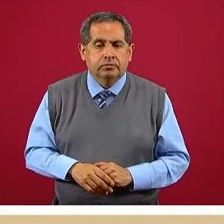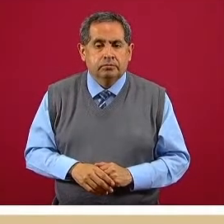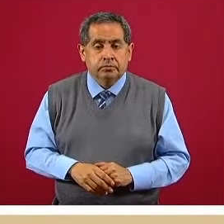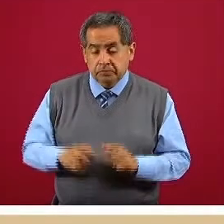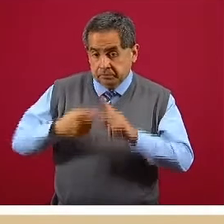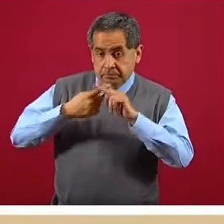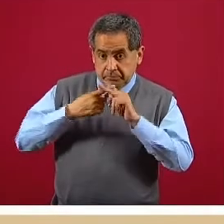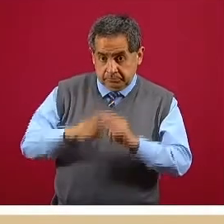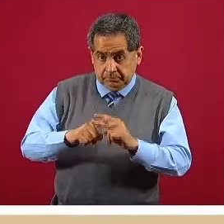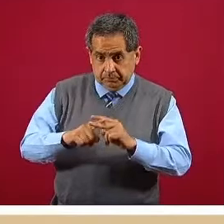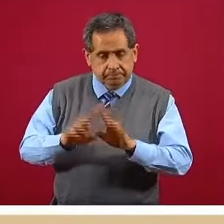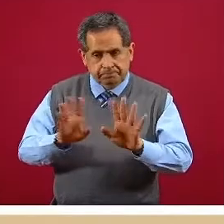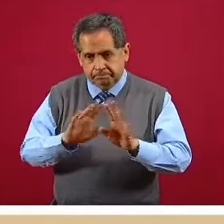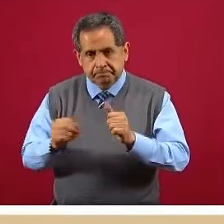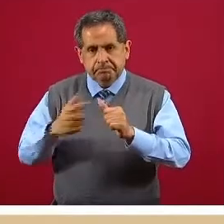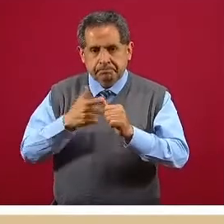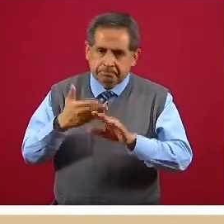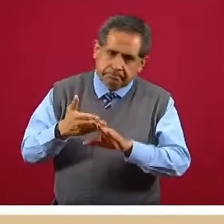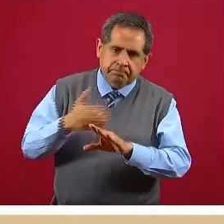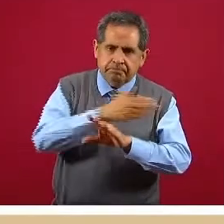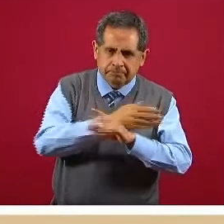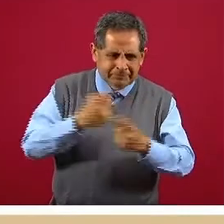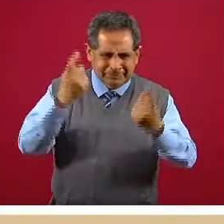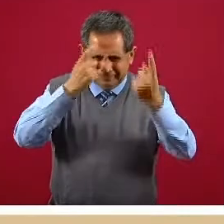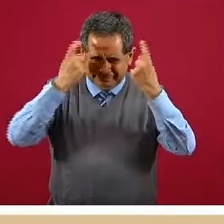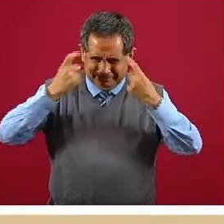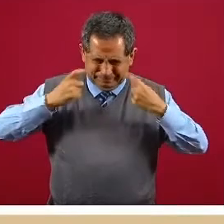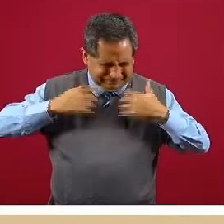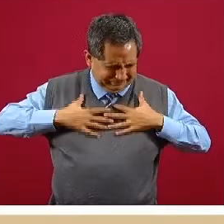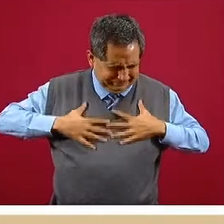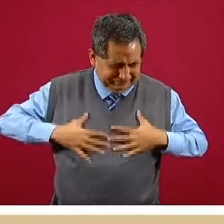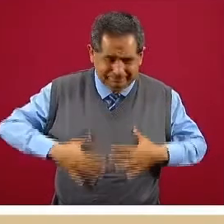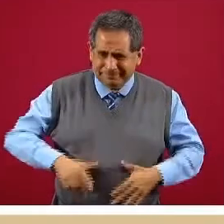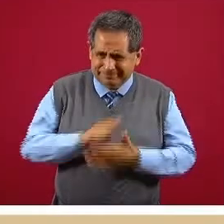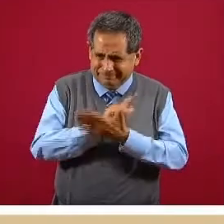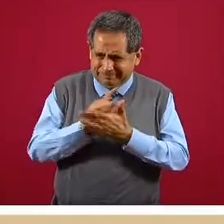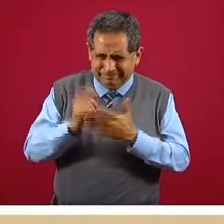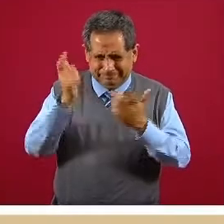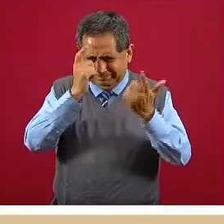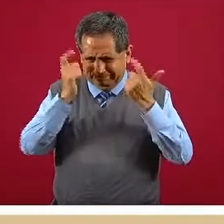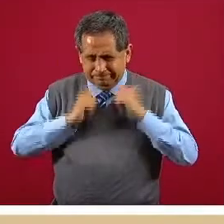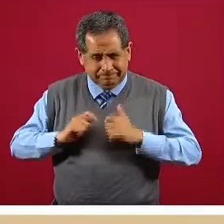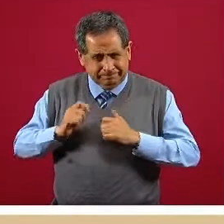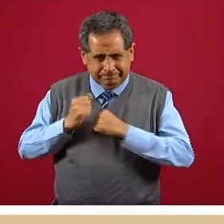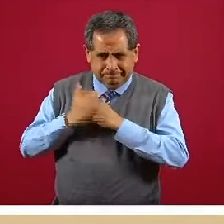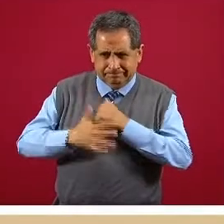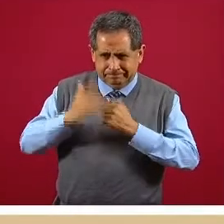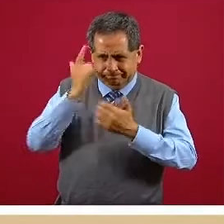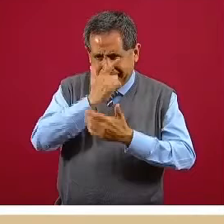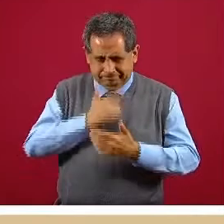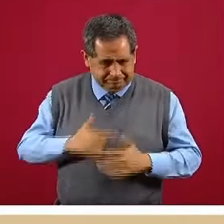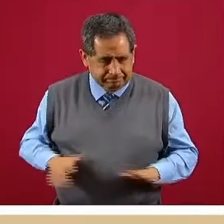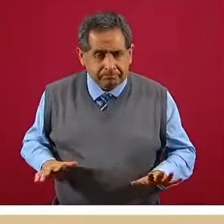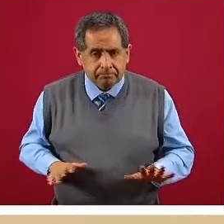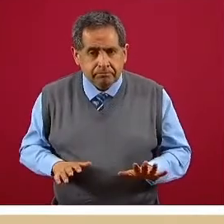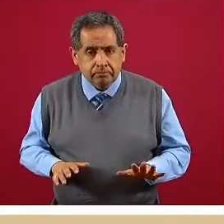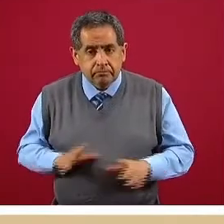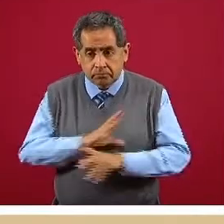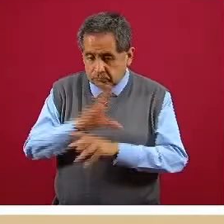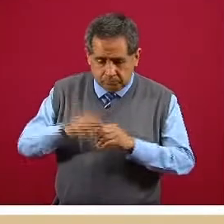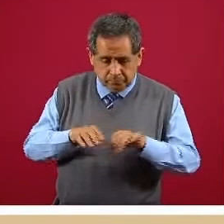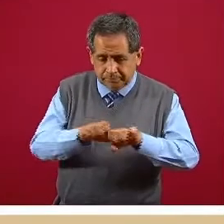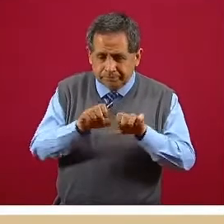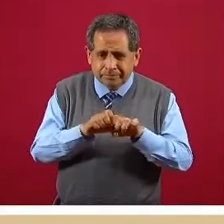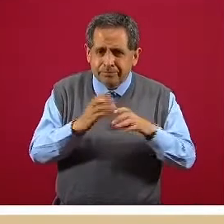Antes de iniciar la encuesta, el personal se sanitiza completamente y ustedes pueden ver aquí cómo limpian todo